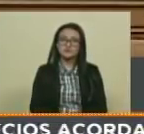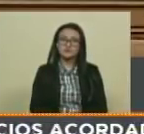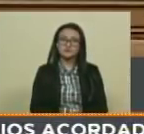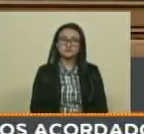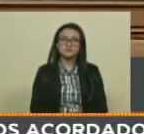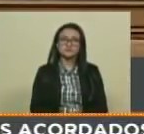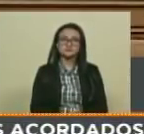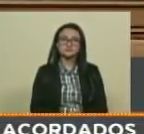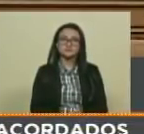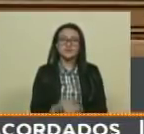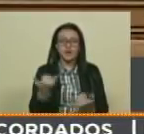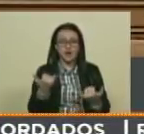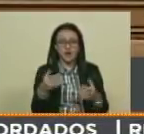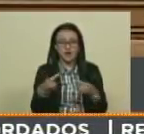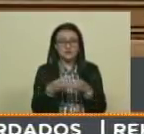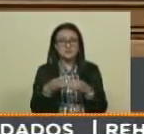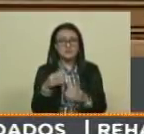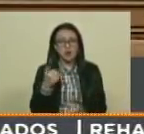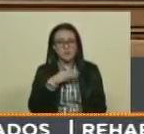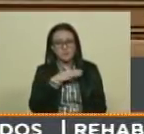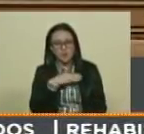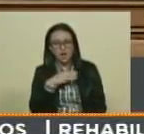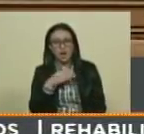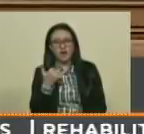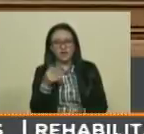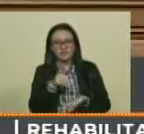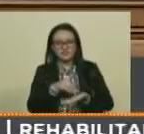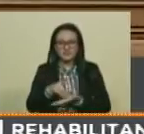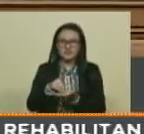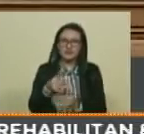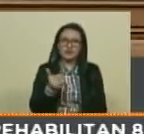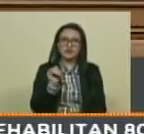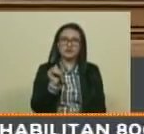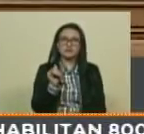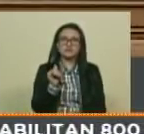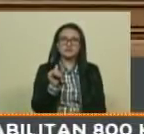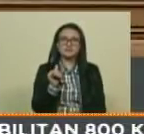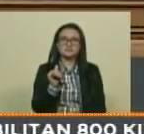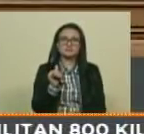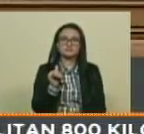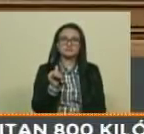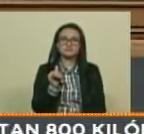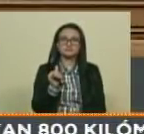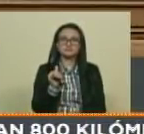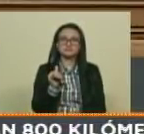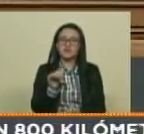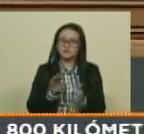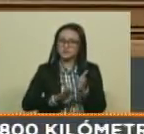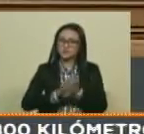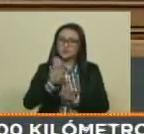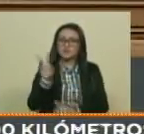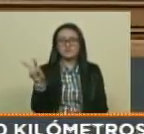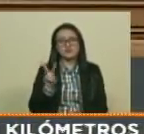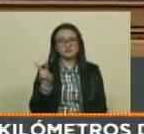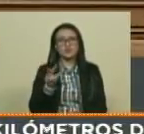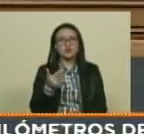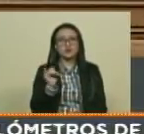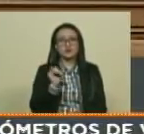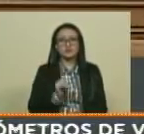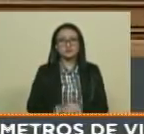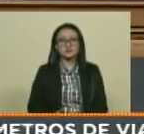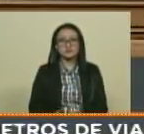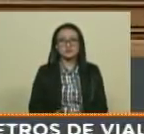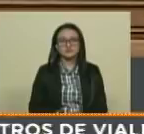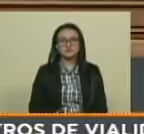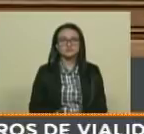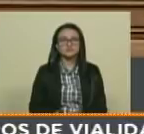Y aquí en este equipo hay mucha moral, mucha dignidad, mucha entereza para sacar a Venezuela adelante. Quiero